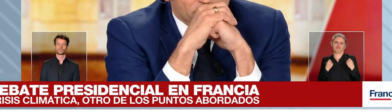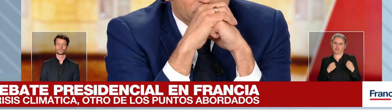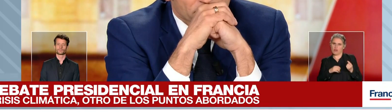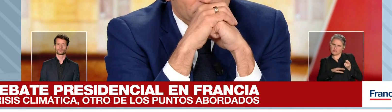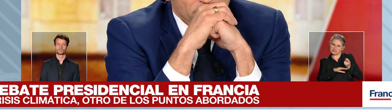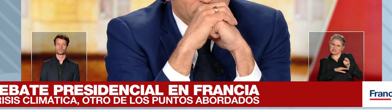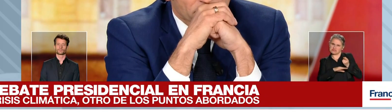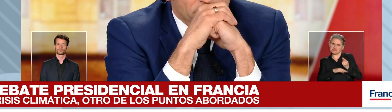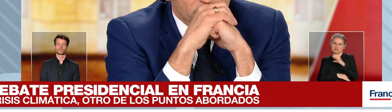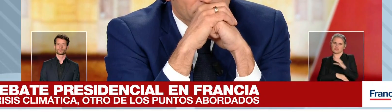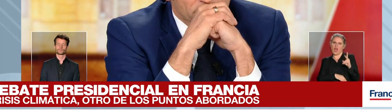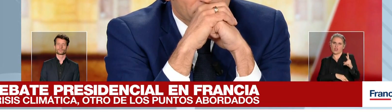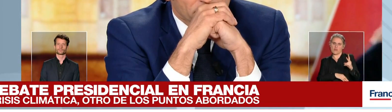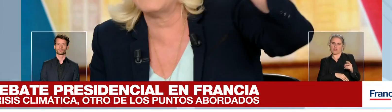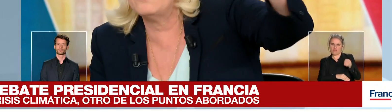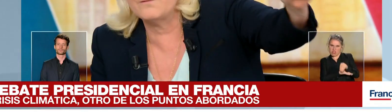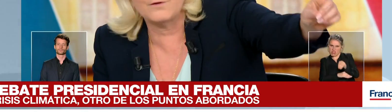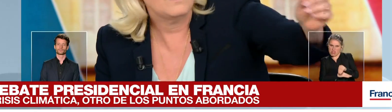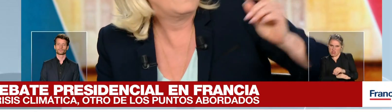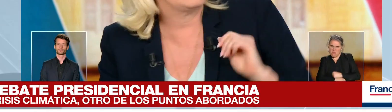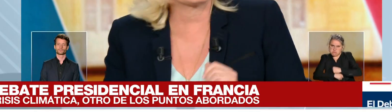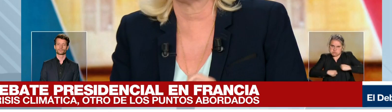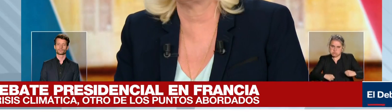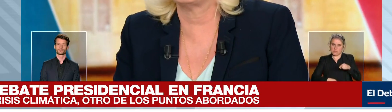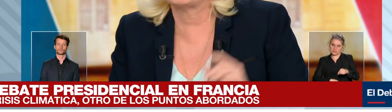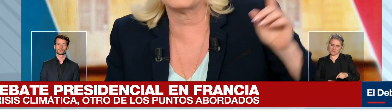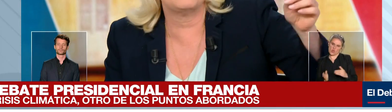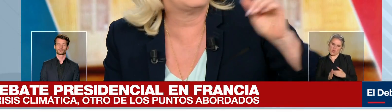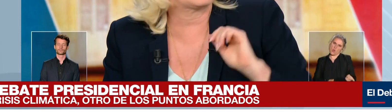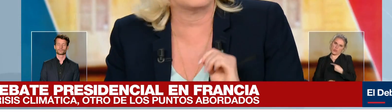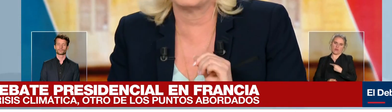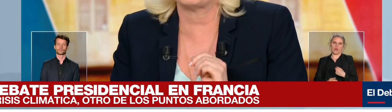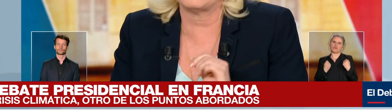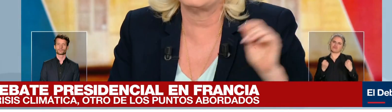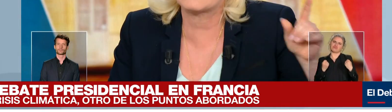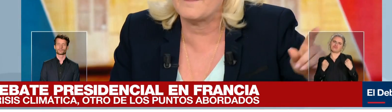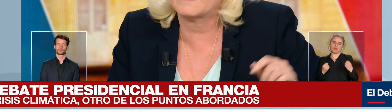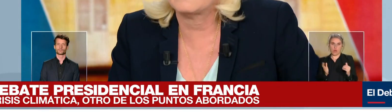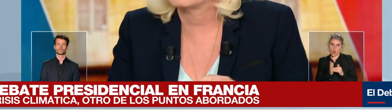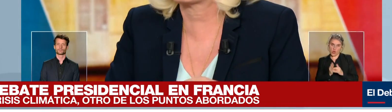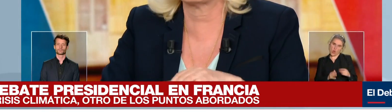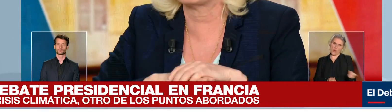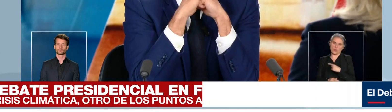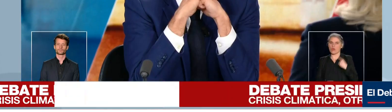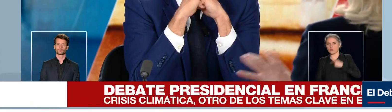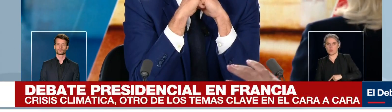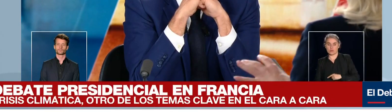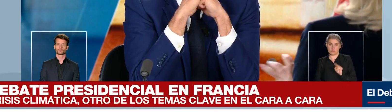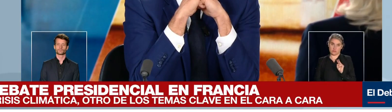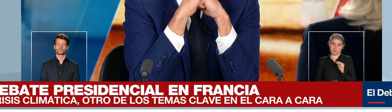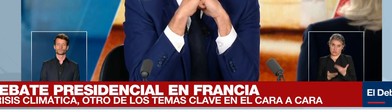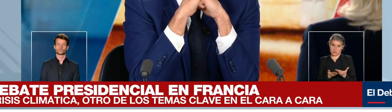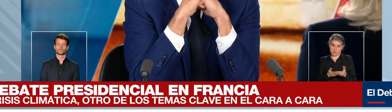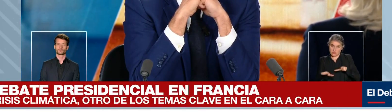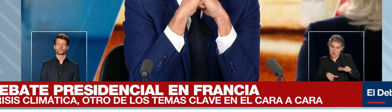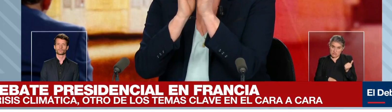a centenas de metros más lejos para cebarlos allí y luego a otros kilómetros, centenas o miles,